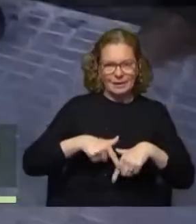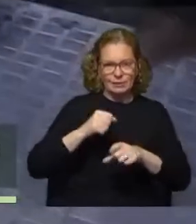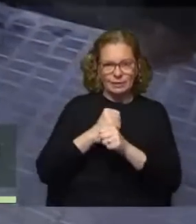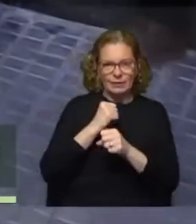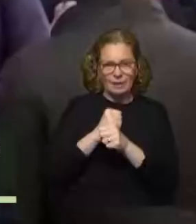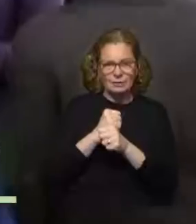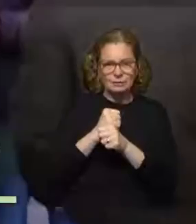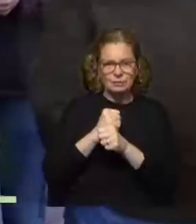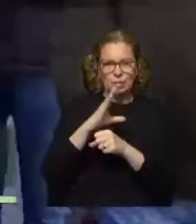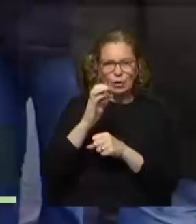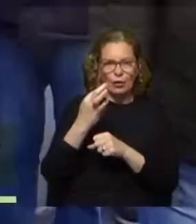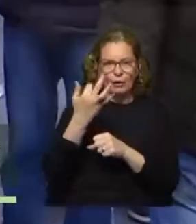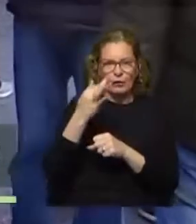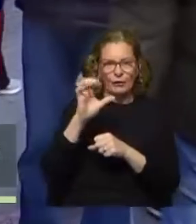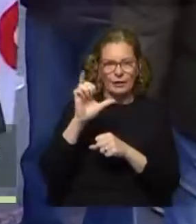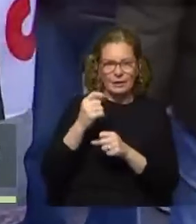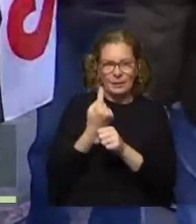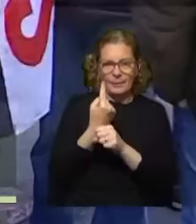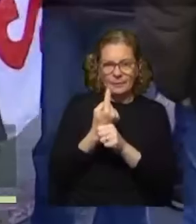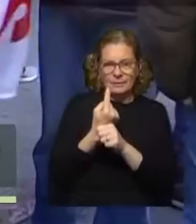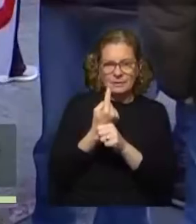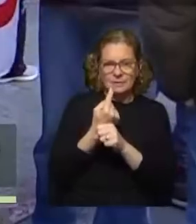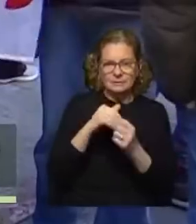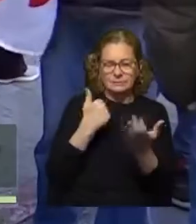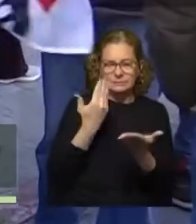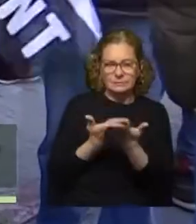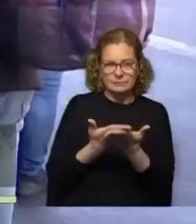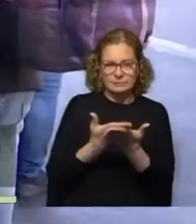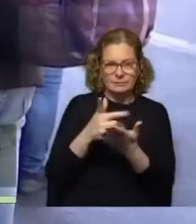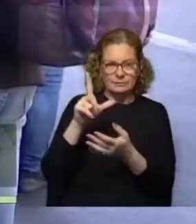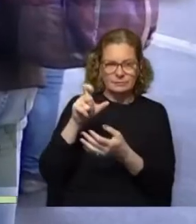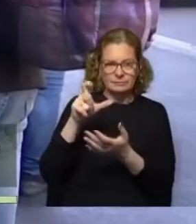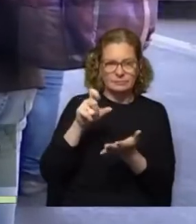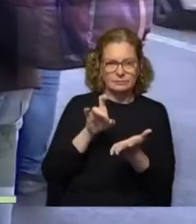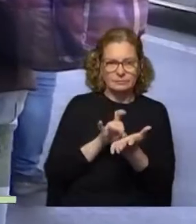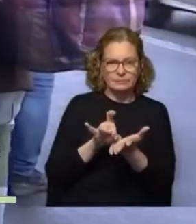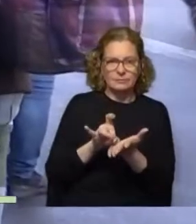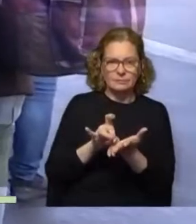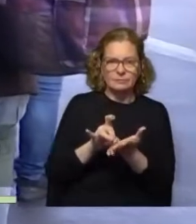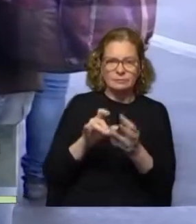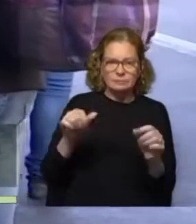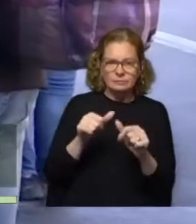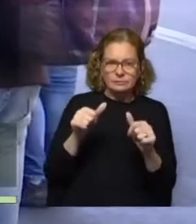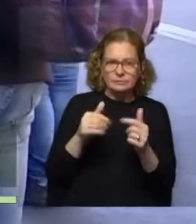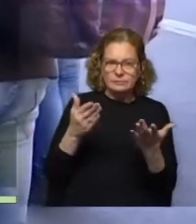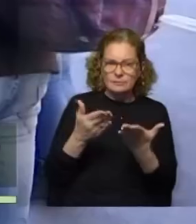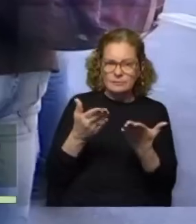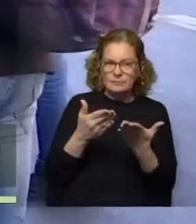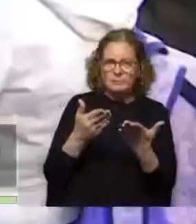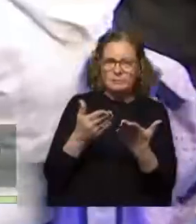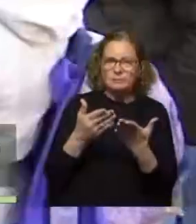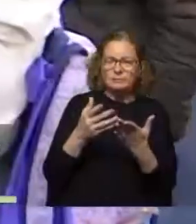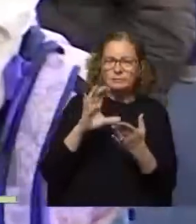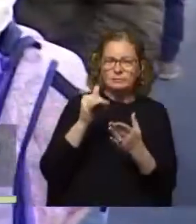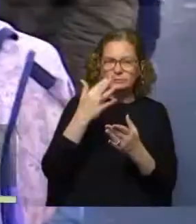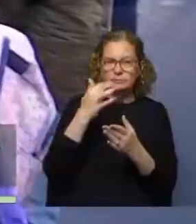con cofre es la primera presentamos como es la lógica del sistema lo que hay que hacer ahora es trabajar con